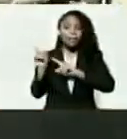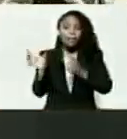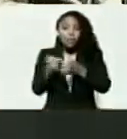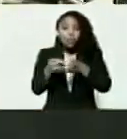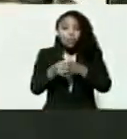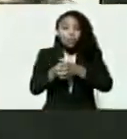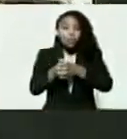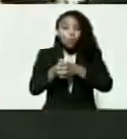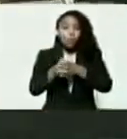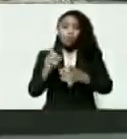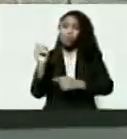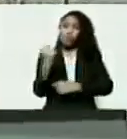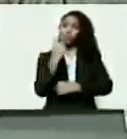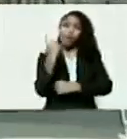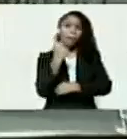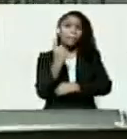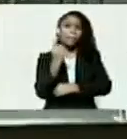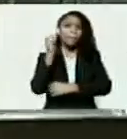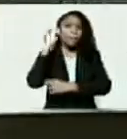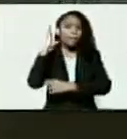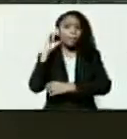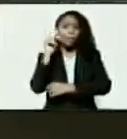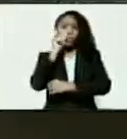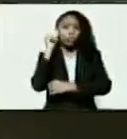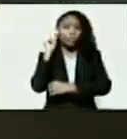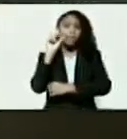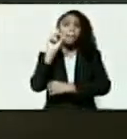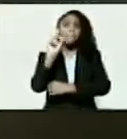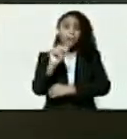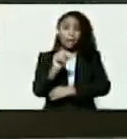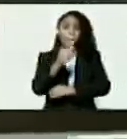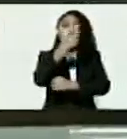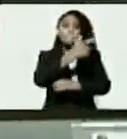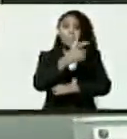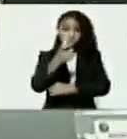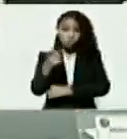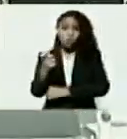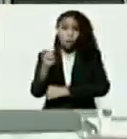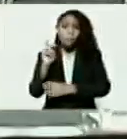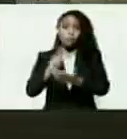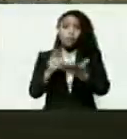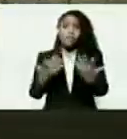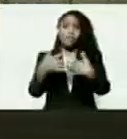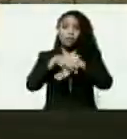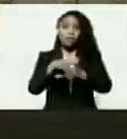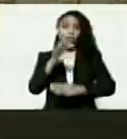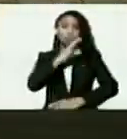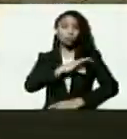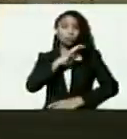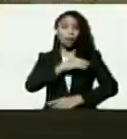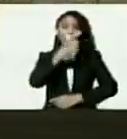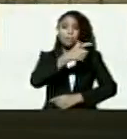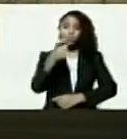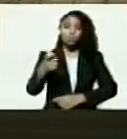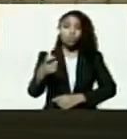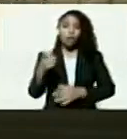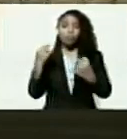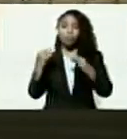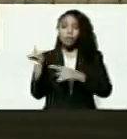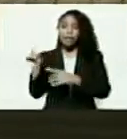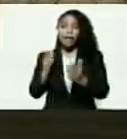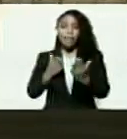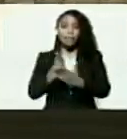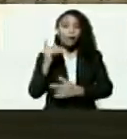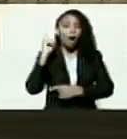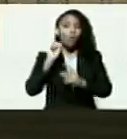integrado no solamente por parlamentarios y parlamentarias, sino también por ciudadanos integrantes de la sociedad civil. Entre los